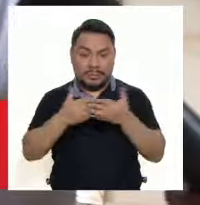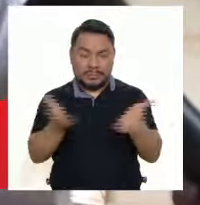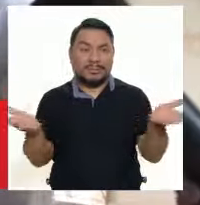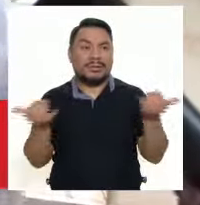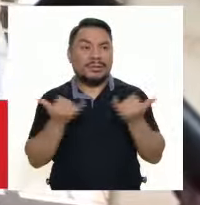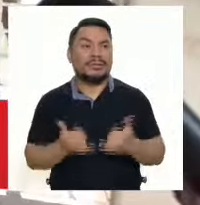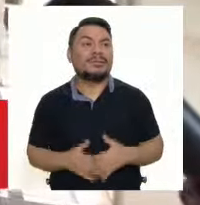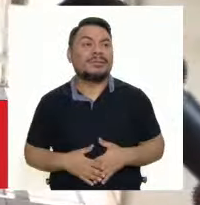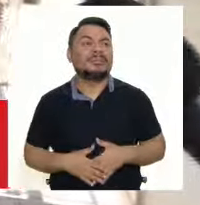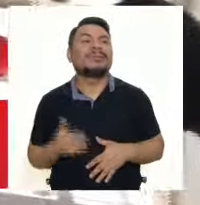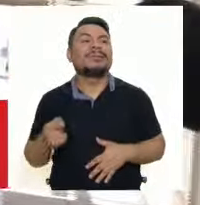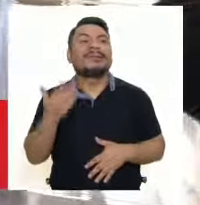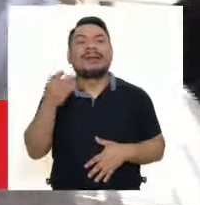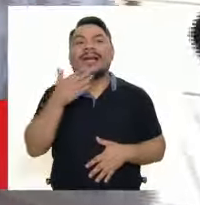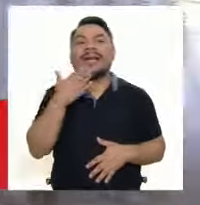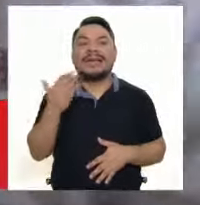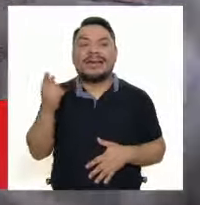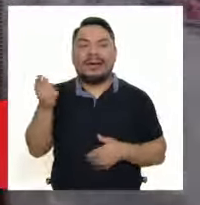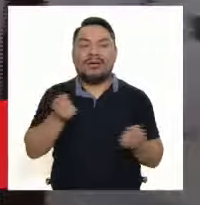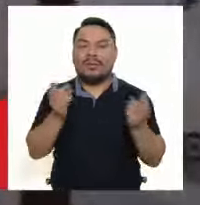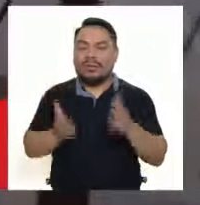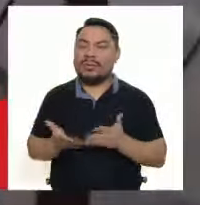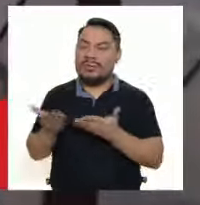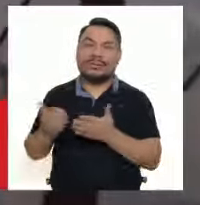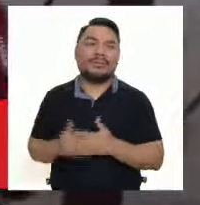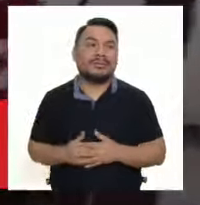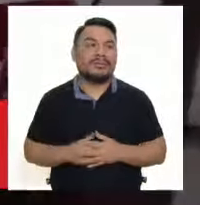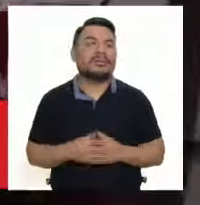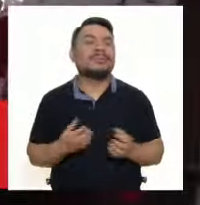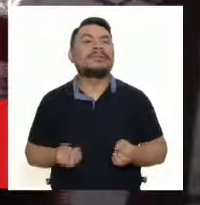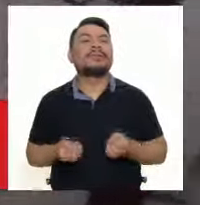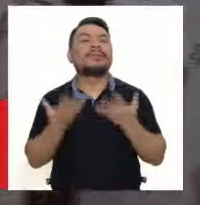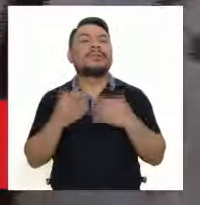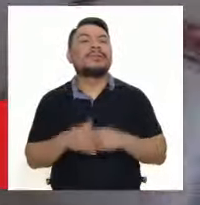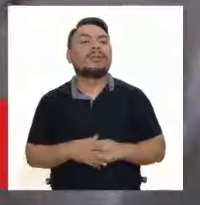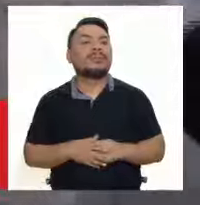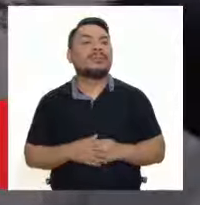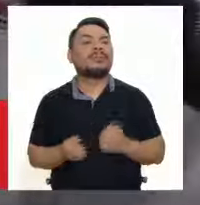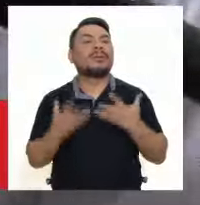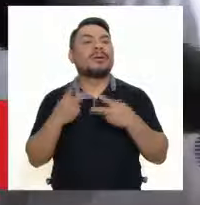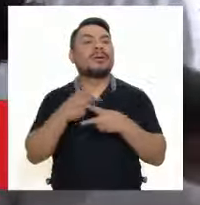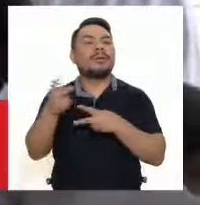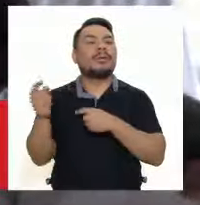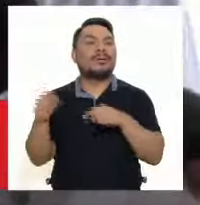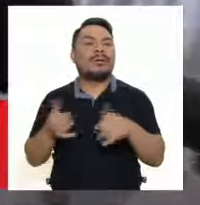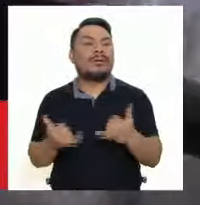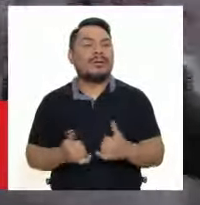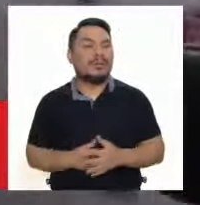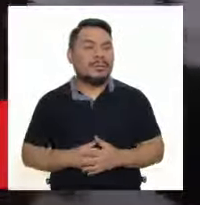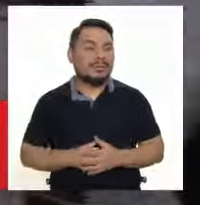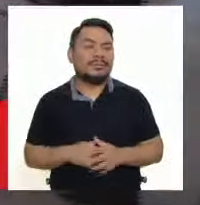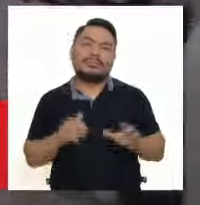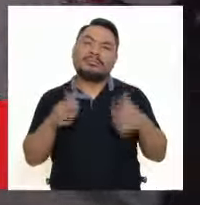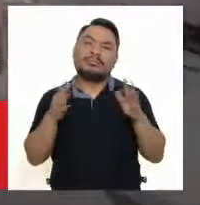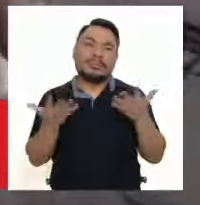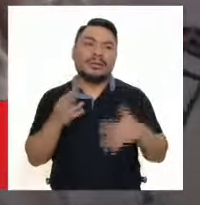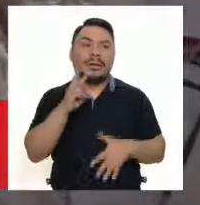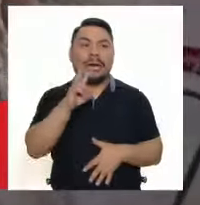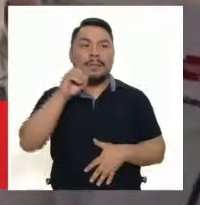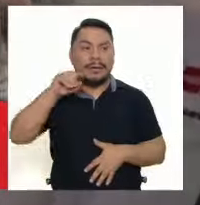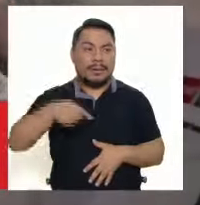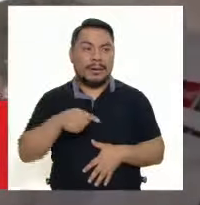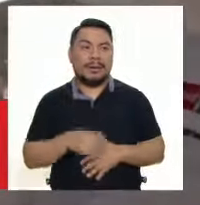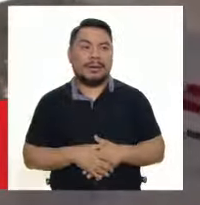imagino. Oye, eso se lo vamos a dejar a nuestro gobernador. Gobernador, ¿cuántos vecinos van a venir a ver? Mira, calculamos algo de